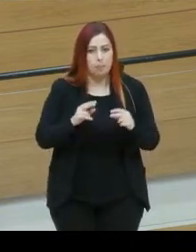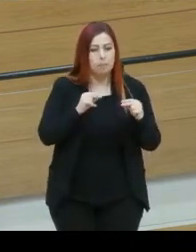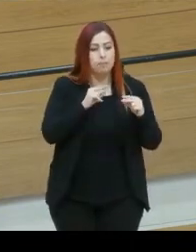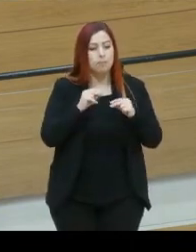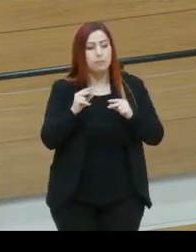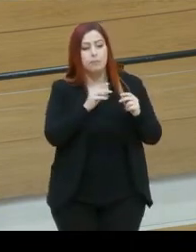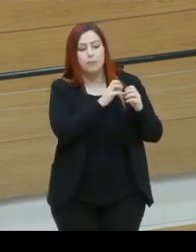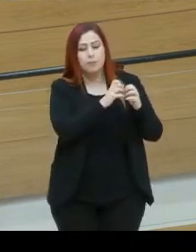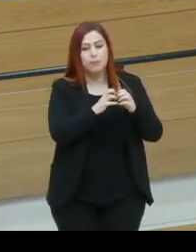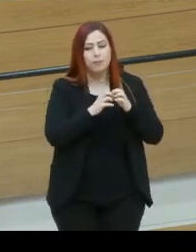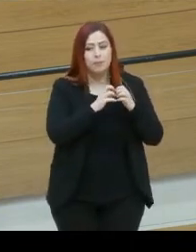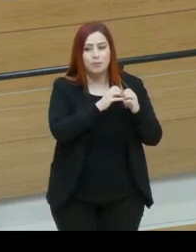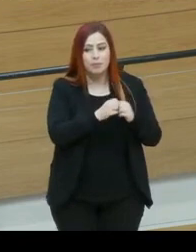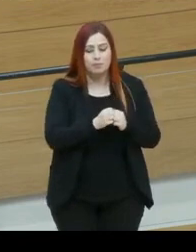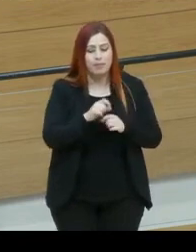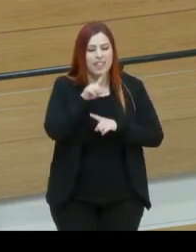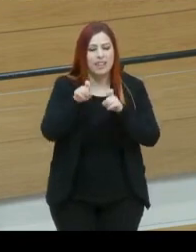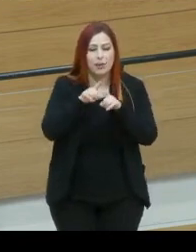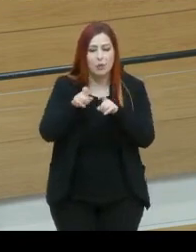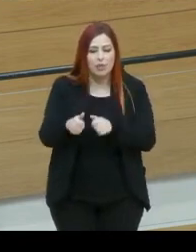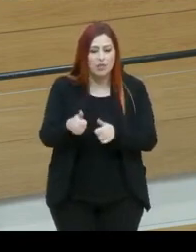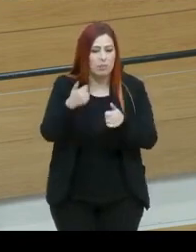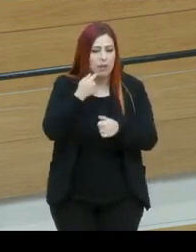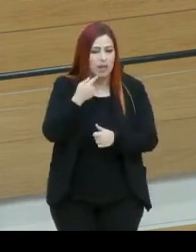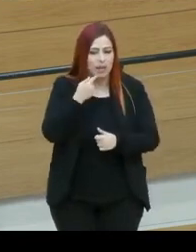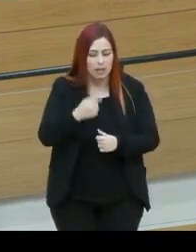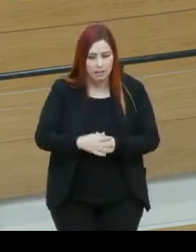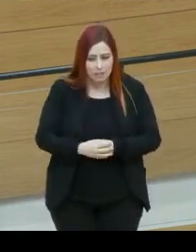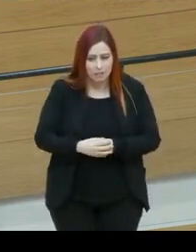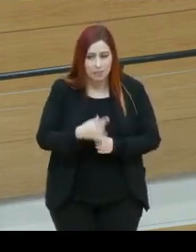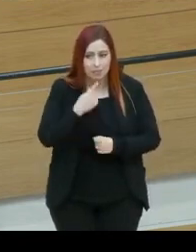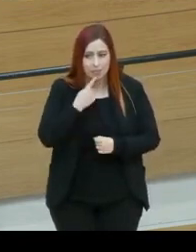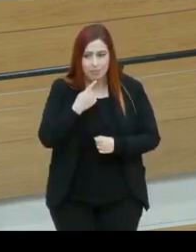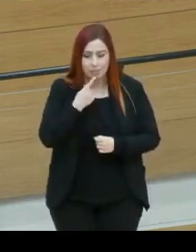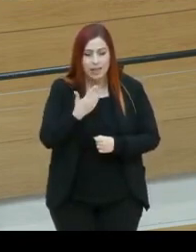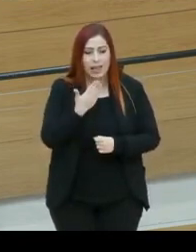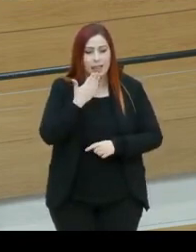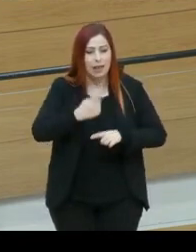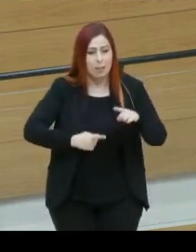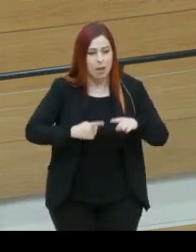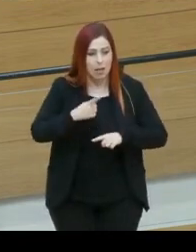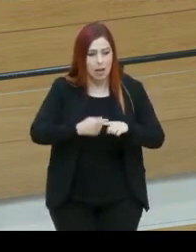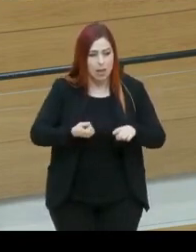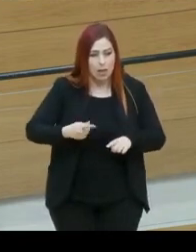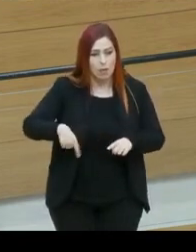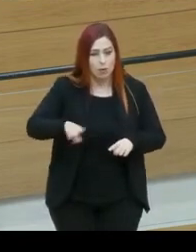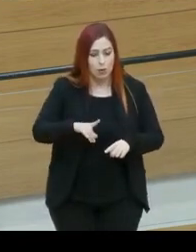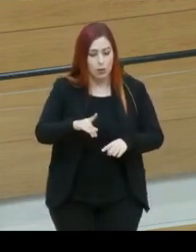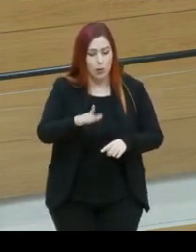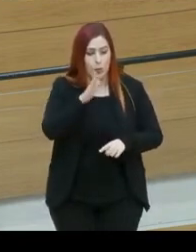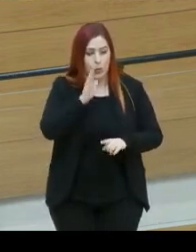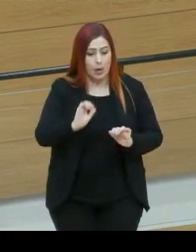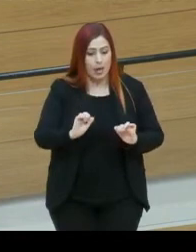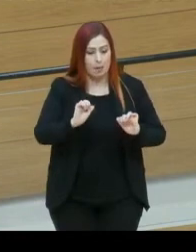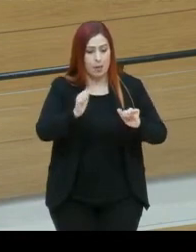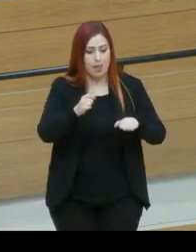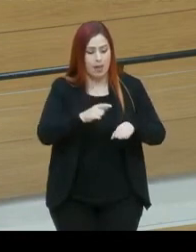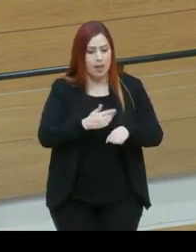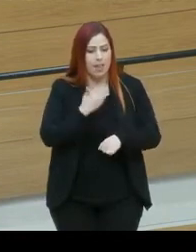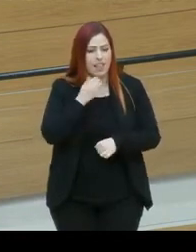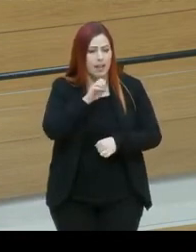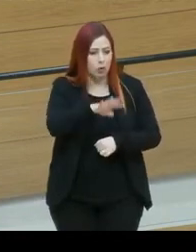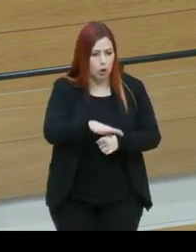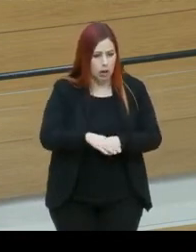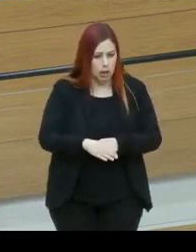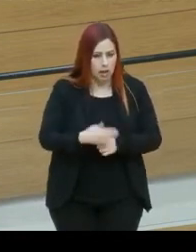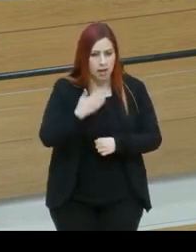¿Y qué más dice esta encuesta? Pues esta encuesta dice que la edad media con la que empezáis a beber es a los 14 años, la